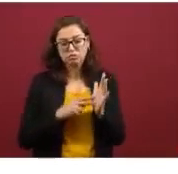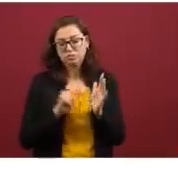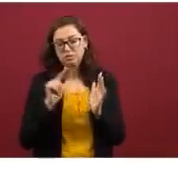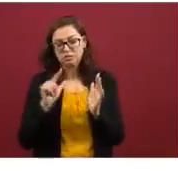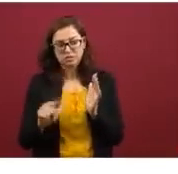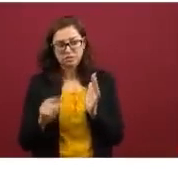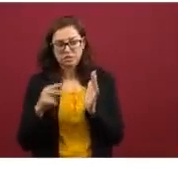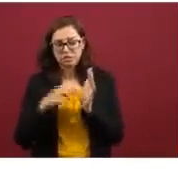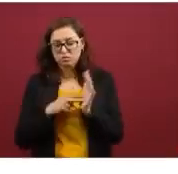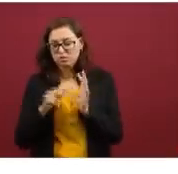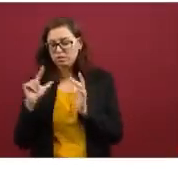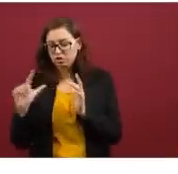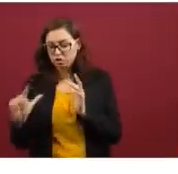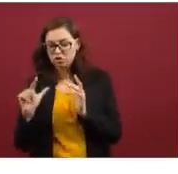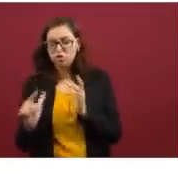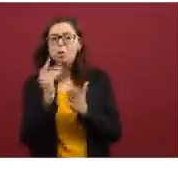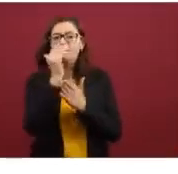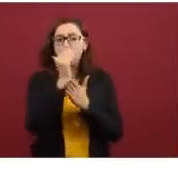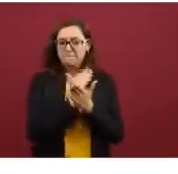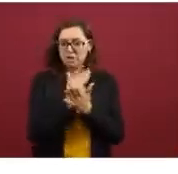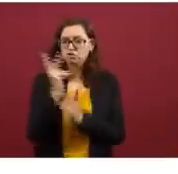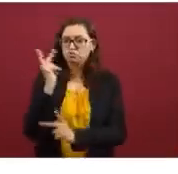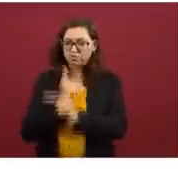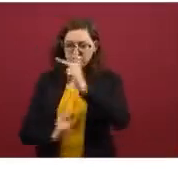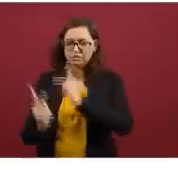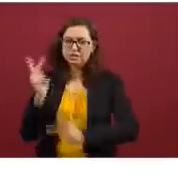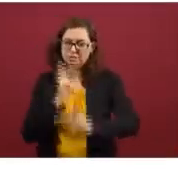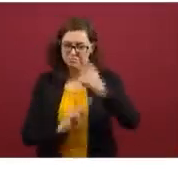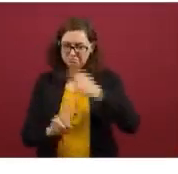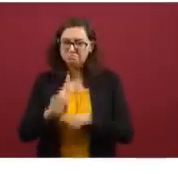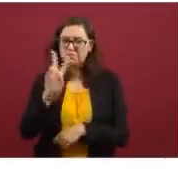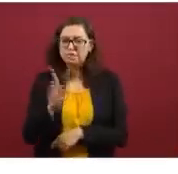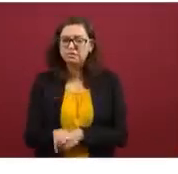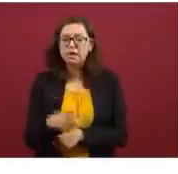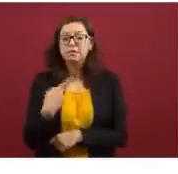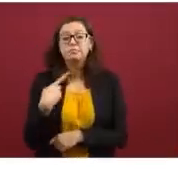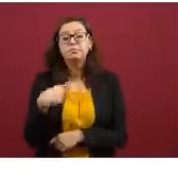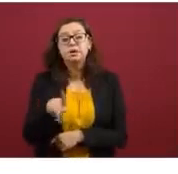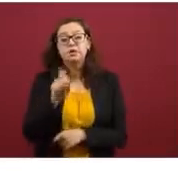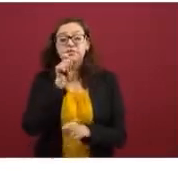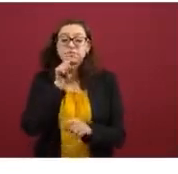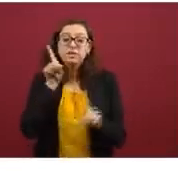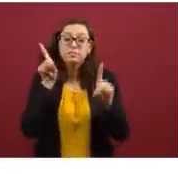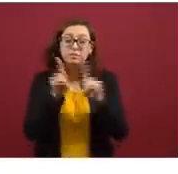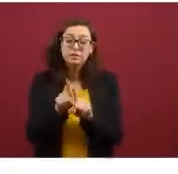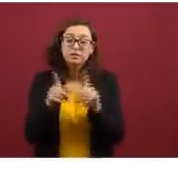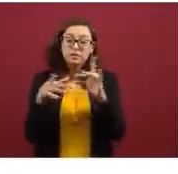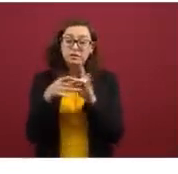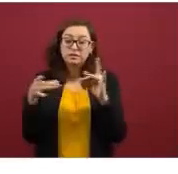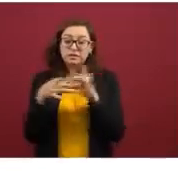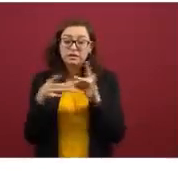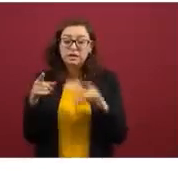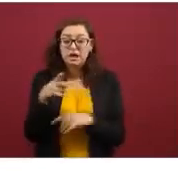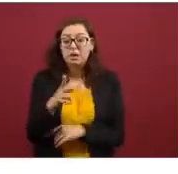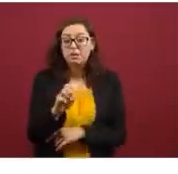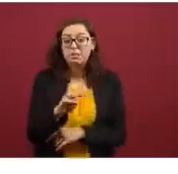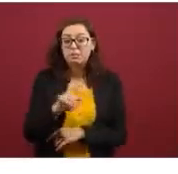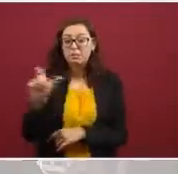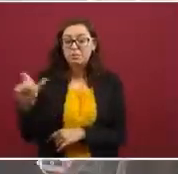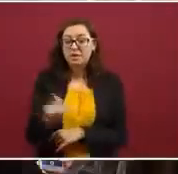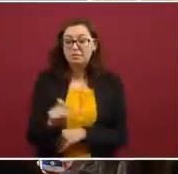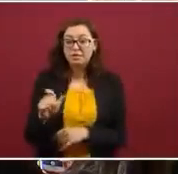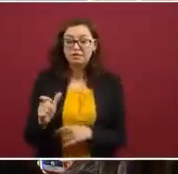17 y 18, también es conveniente señalar que fueron años donde la inversión en Pemex fue